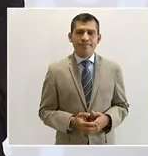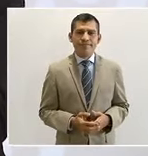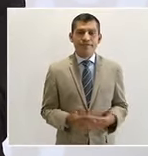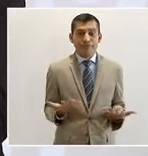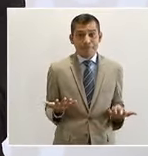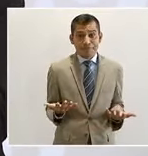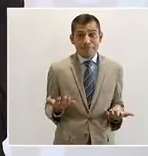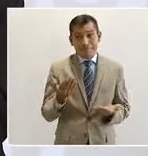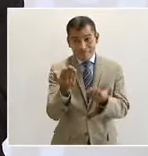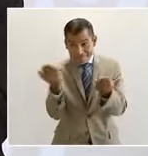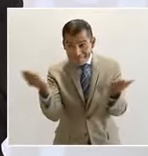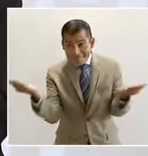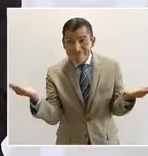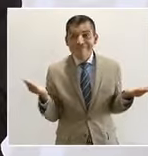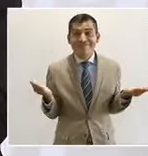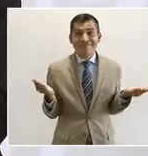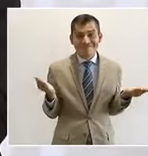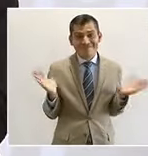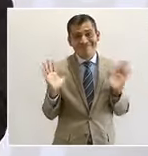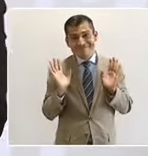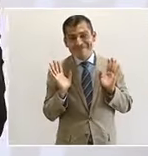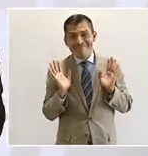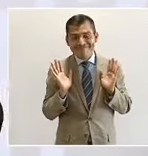ustedes estaban todavía